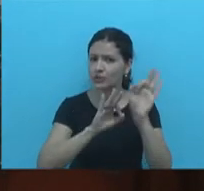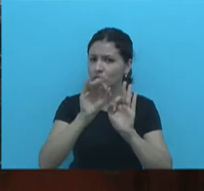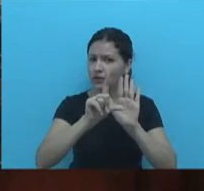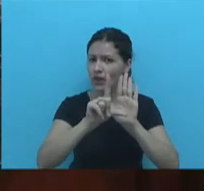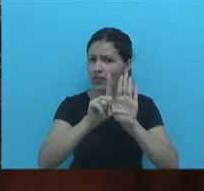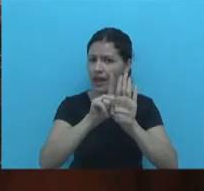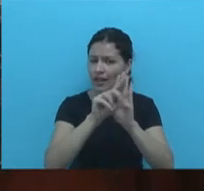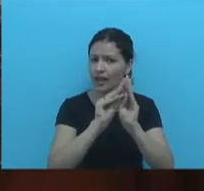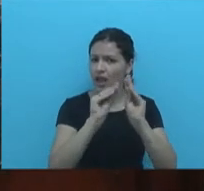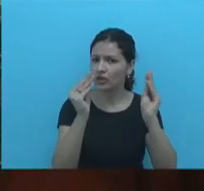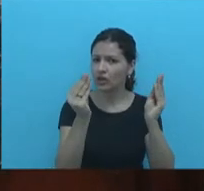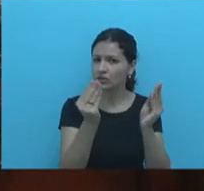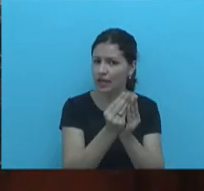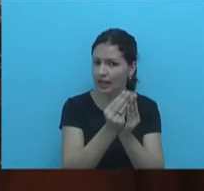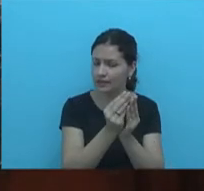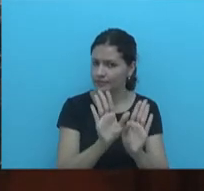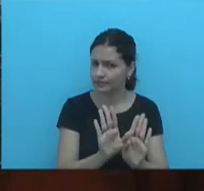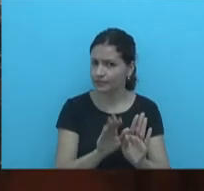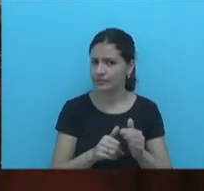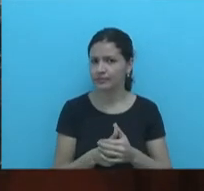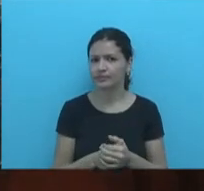de enfermería y curso de primeros auxilios.